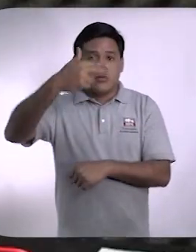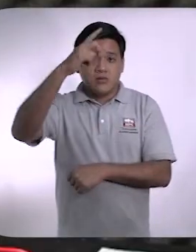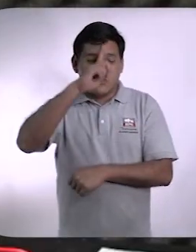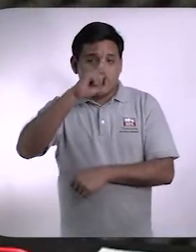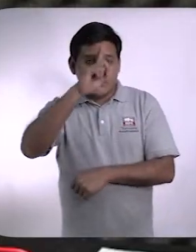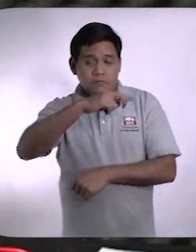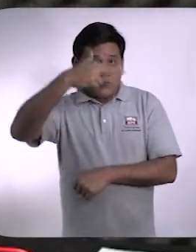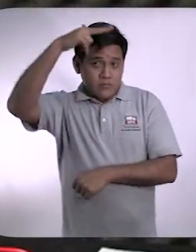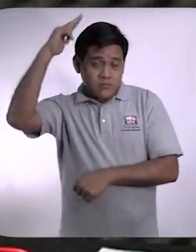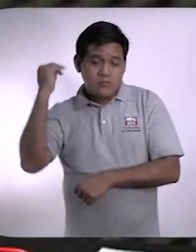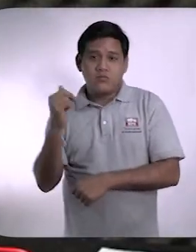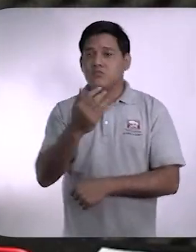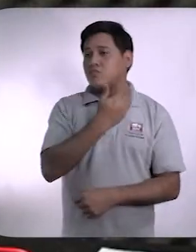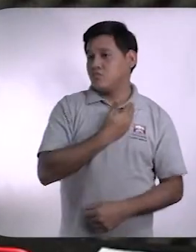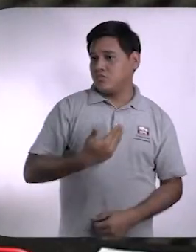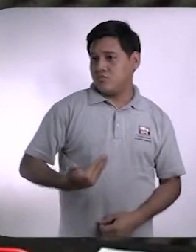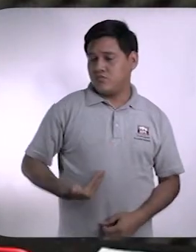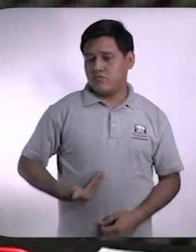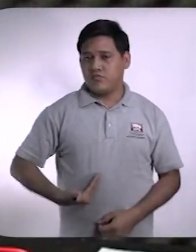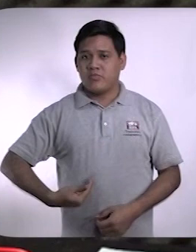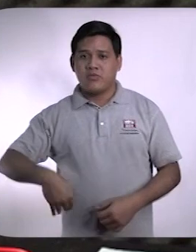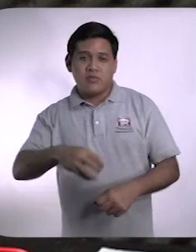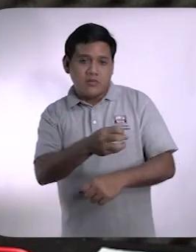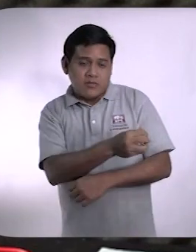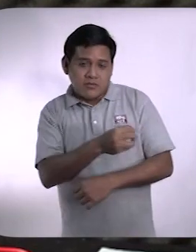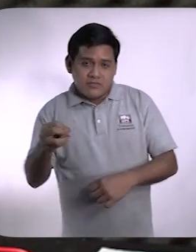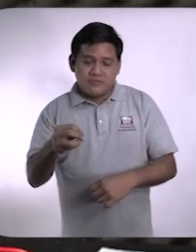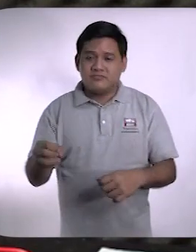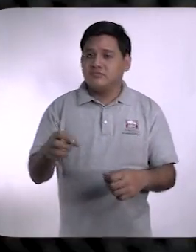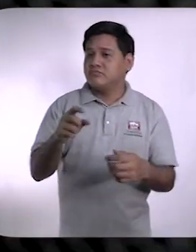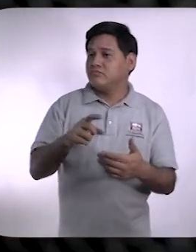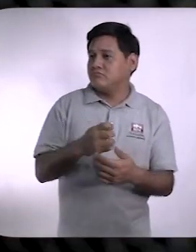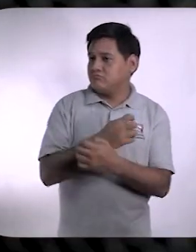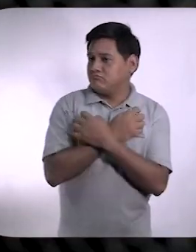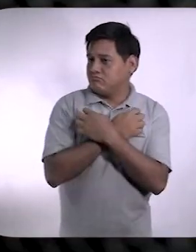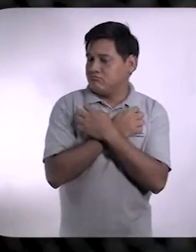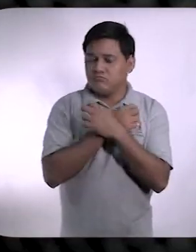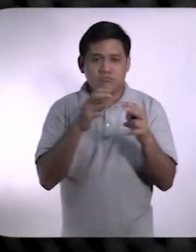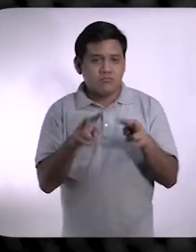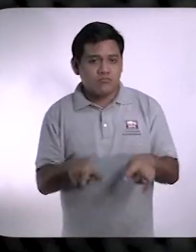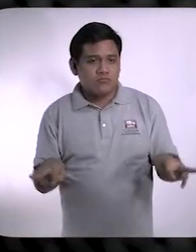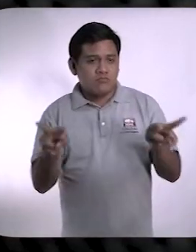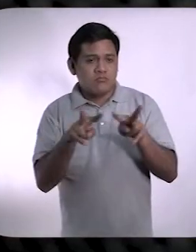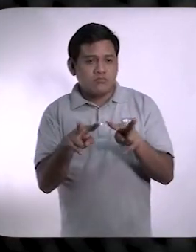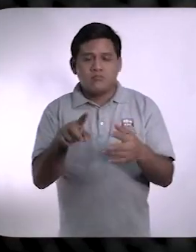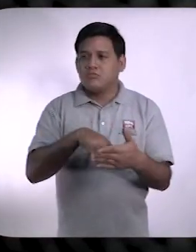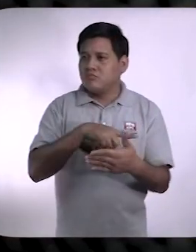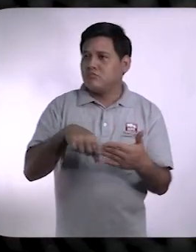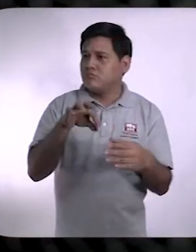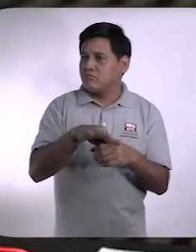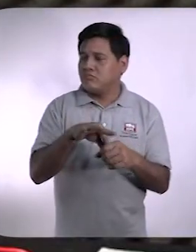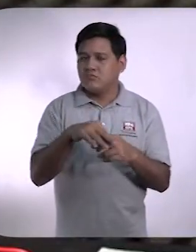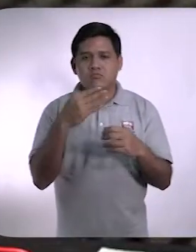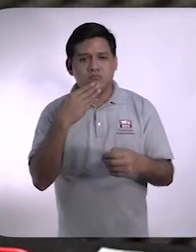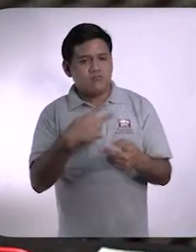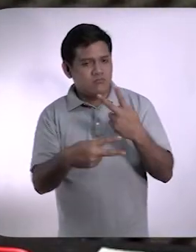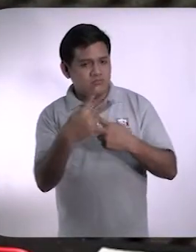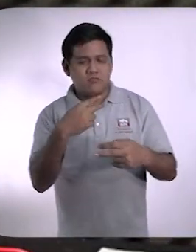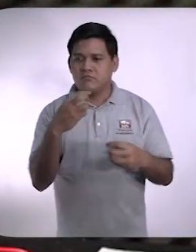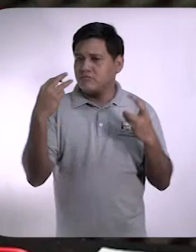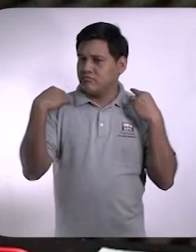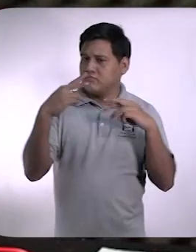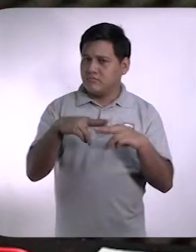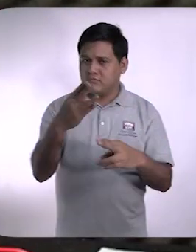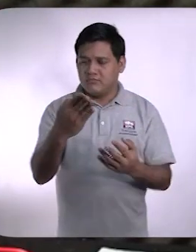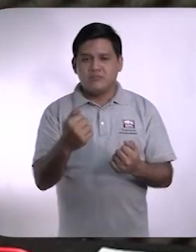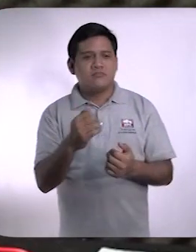Sala, presidente de la Comisión de Organización Electoral y Educación Cívica. Bienvenido, maestro. Gracias por acompañarnos. Muy